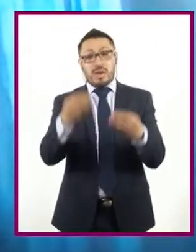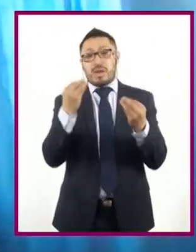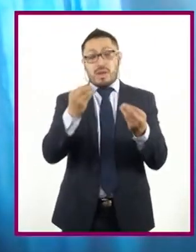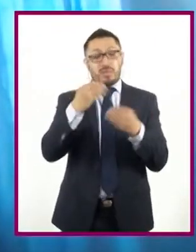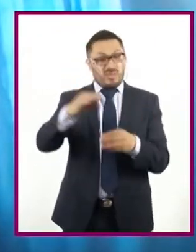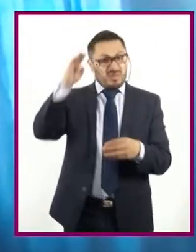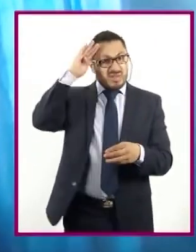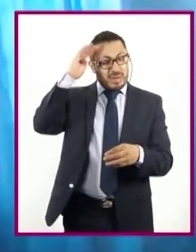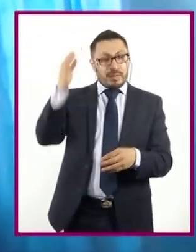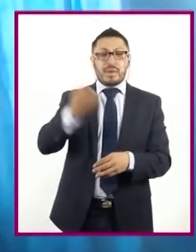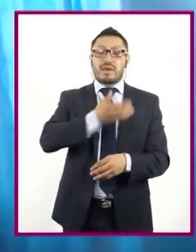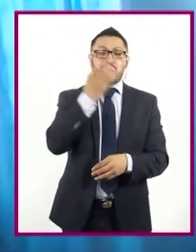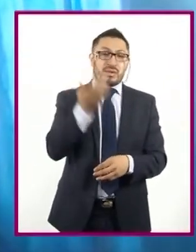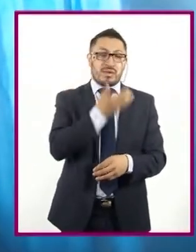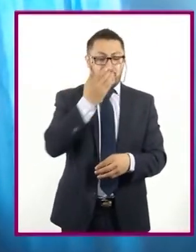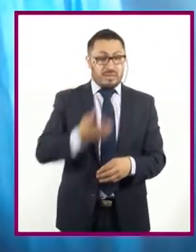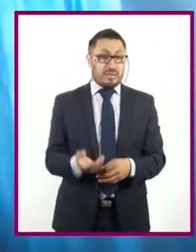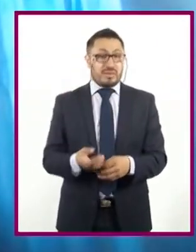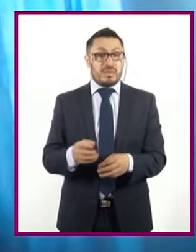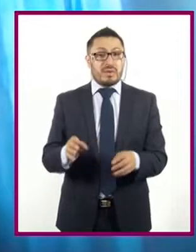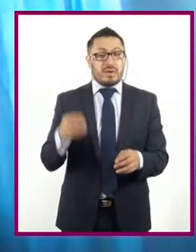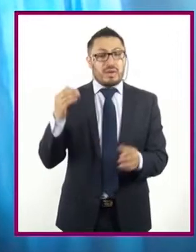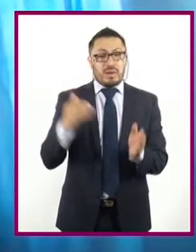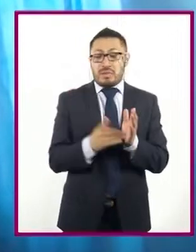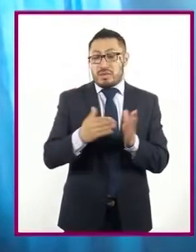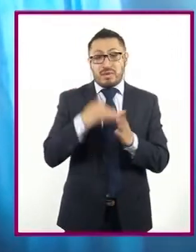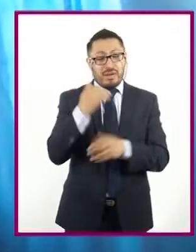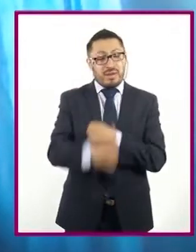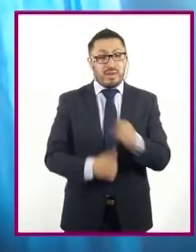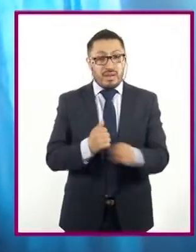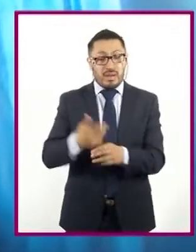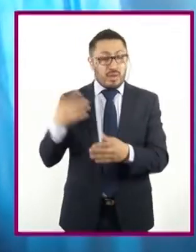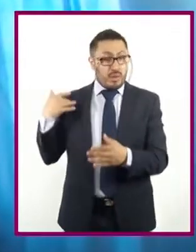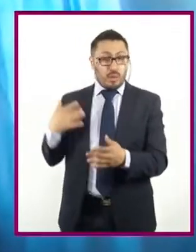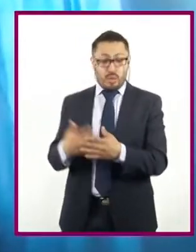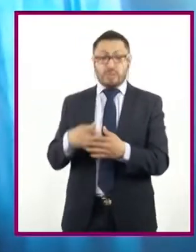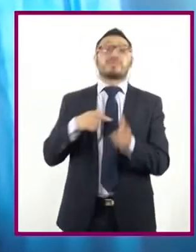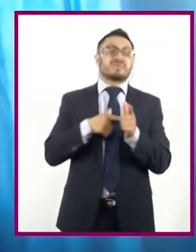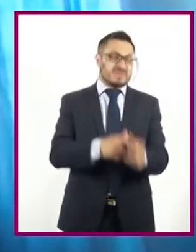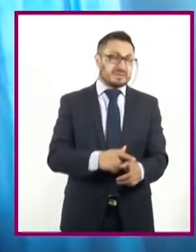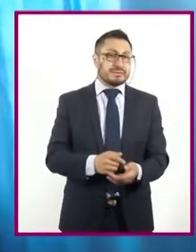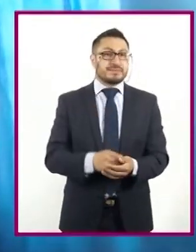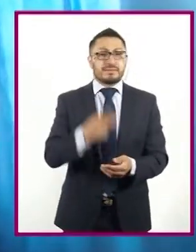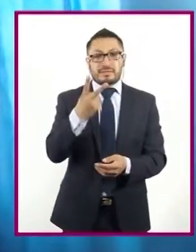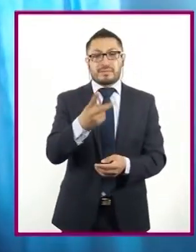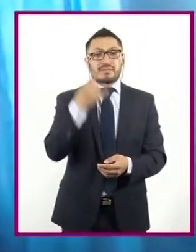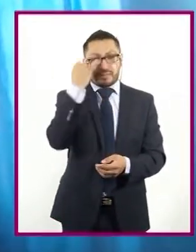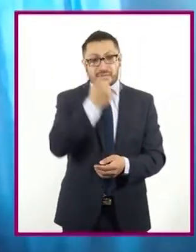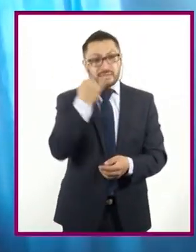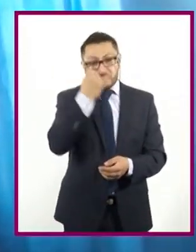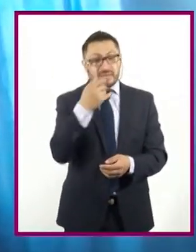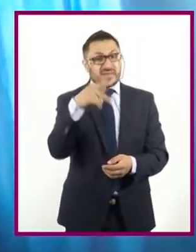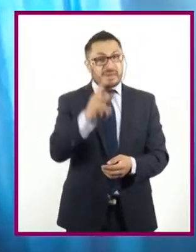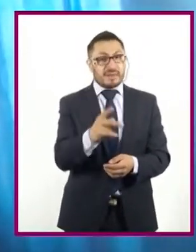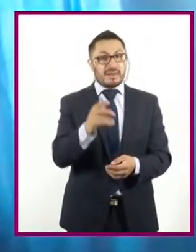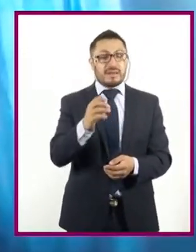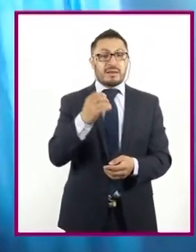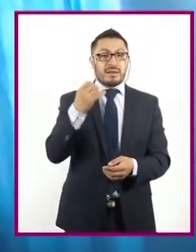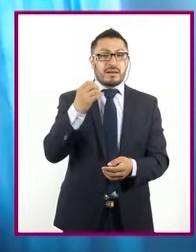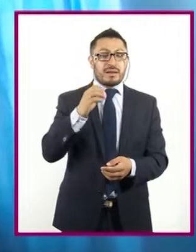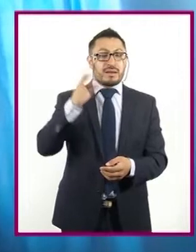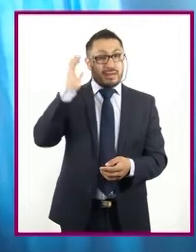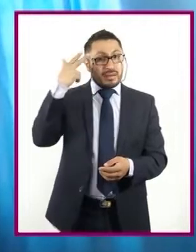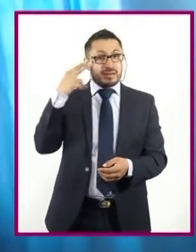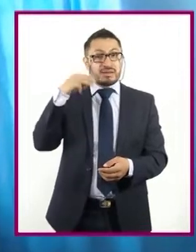pensamiento y costumbres fundados hace miles de años aún se conservan. Hablamos 2 idiomas, pero el chino mandarín